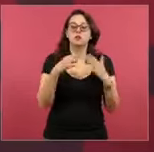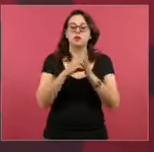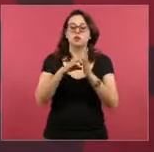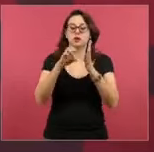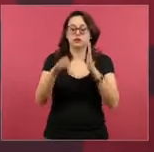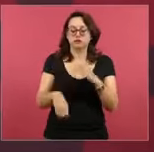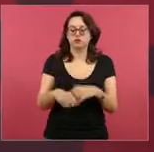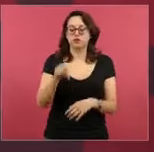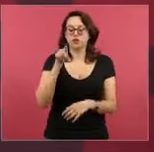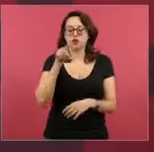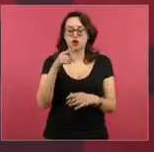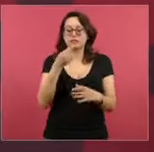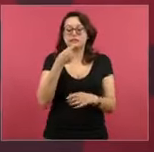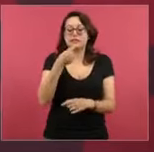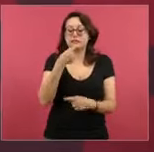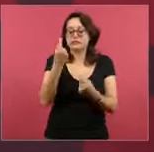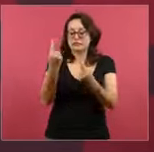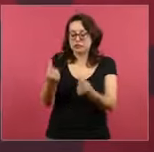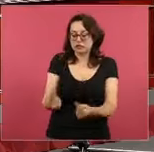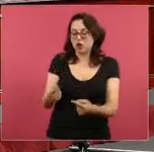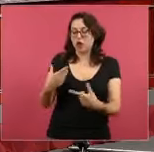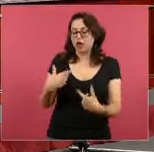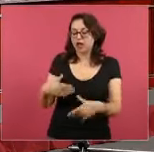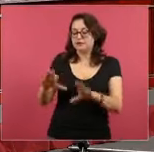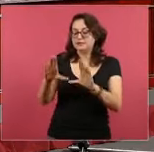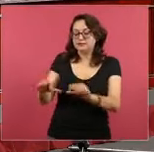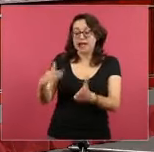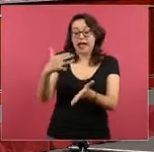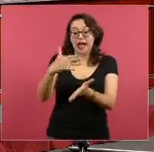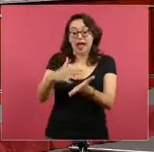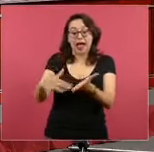entender lo que se está leyendo y te dicen en cualquier